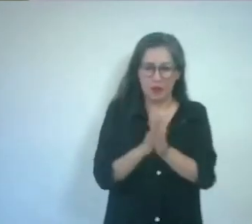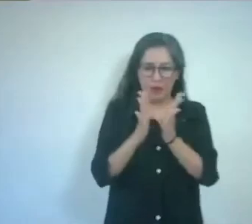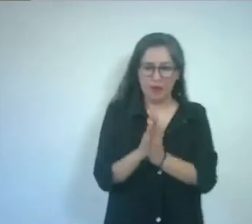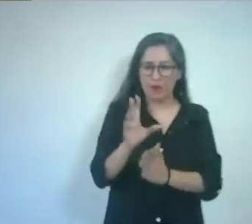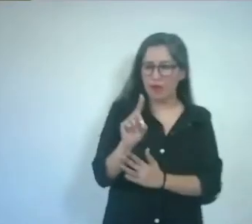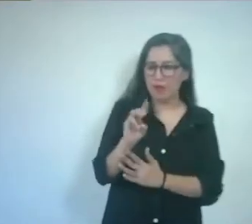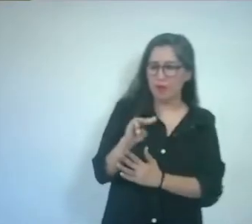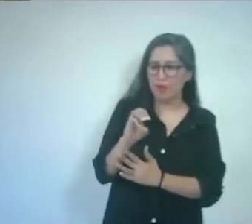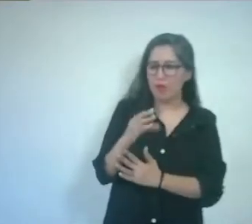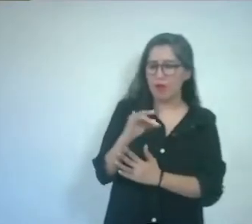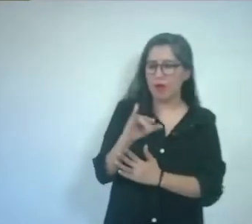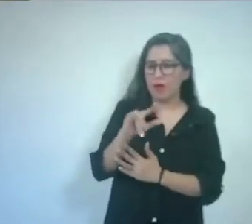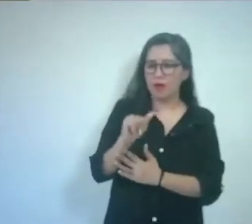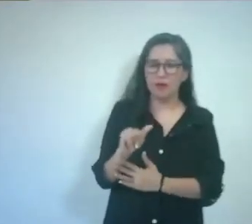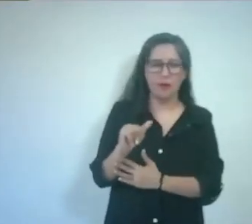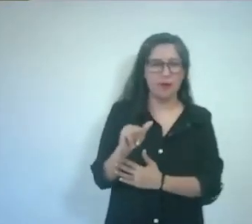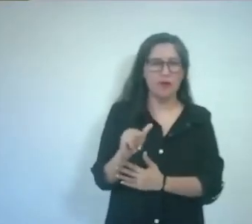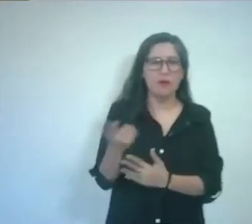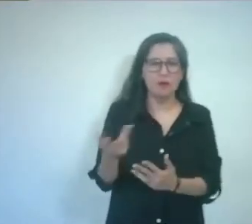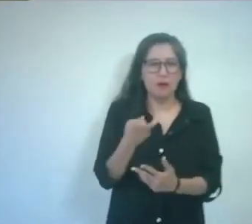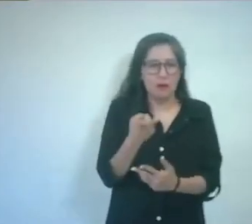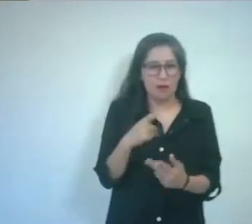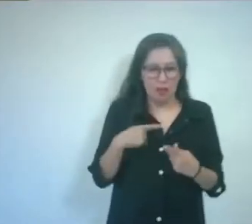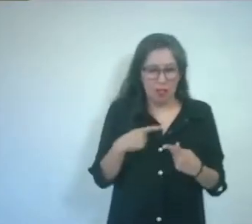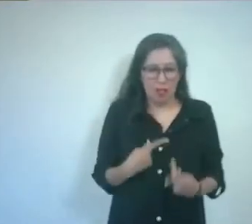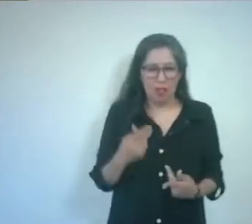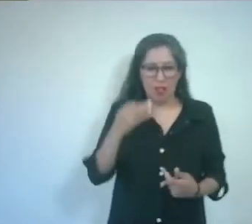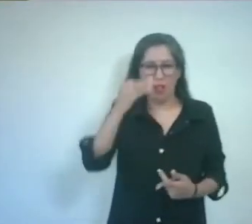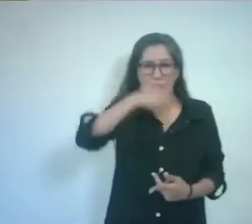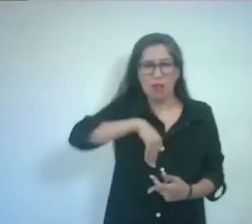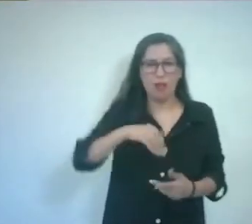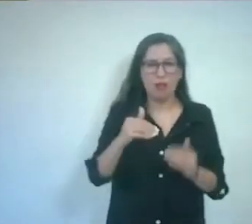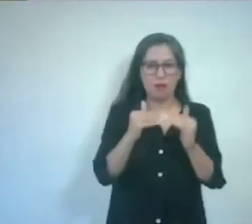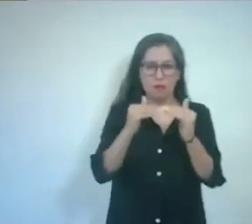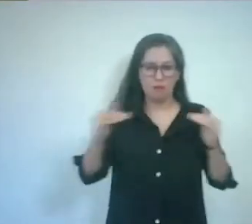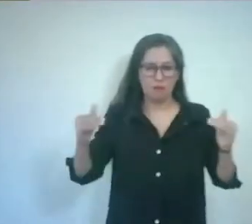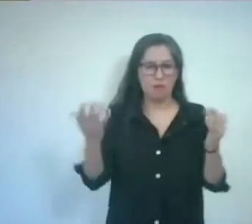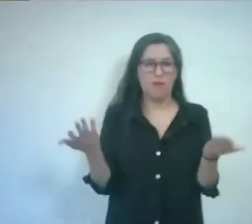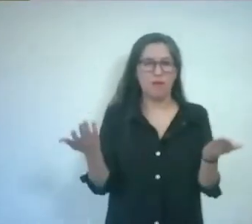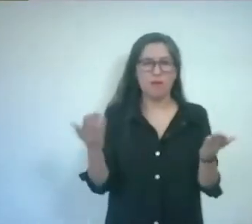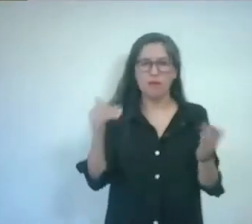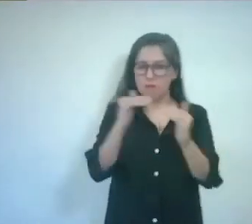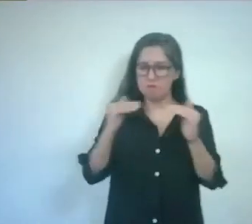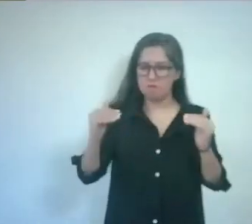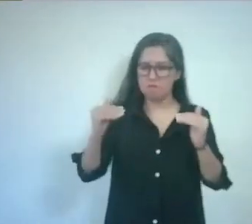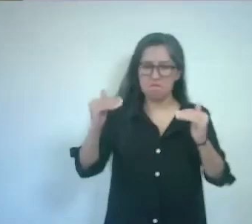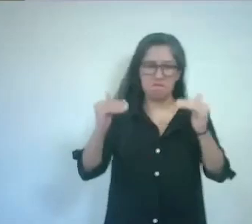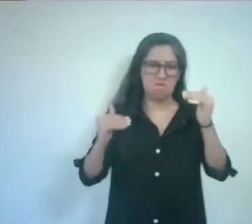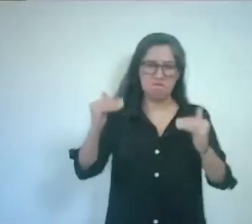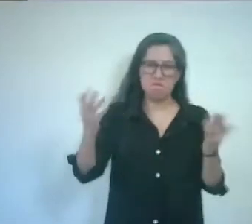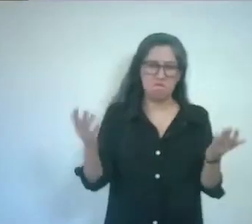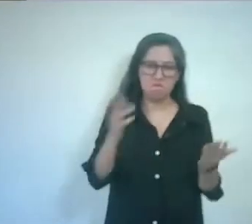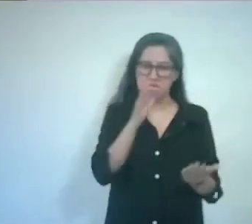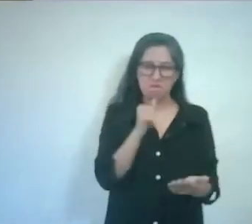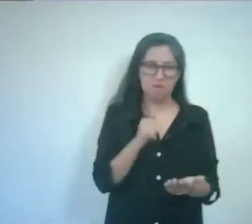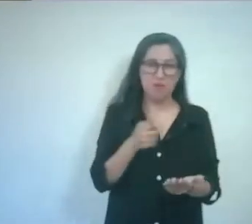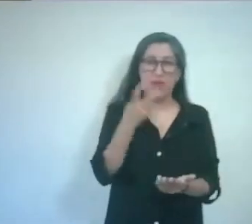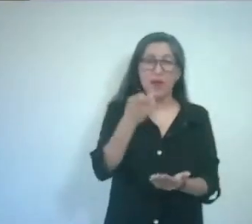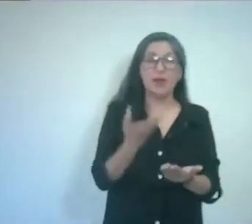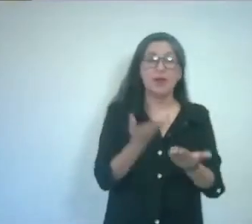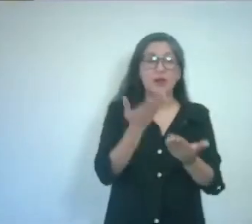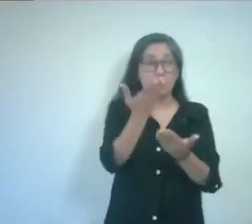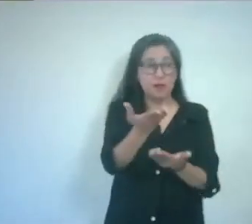partidos y que vulnera desde luego las reglas de la equidad en la contienda. No obstante eso, nosotros acudimos a este